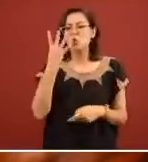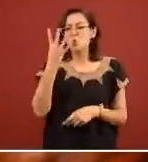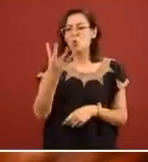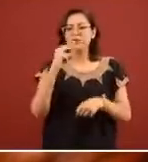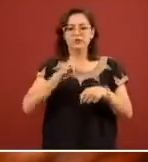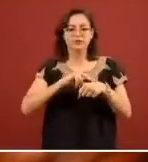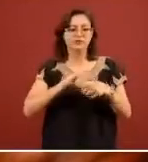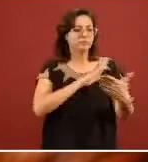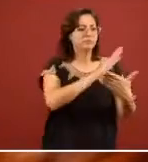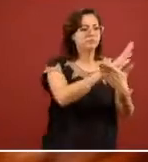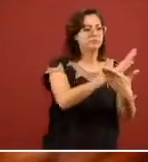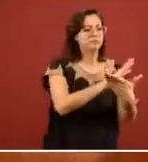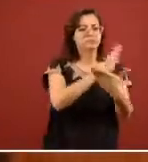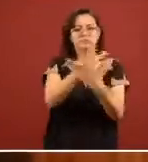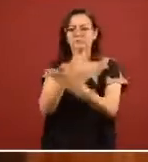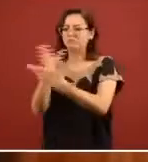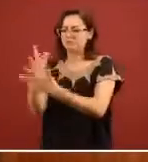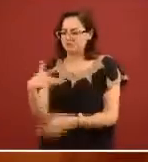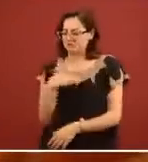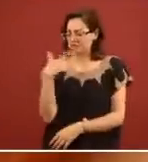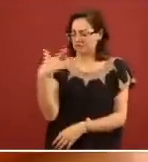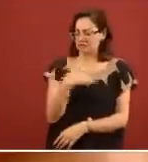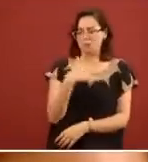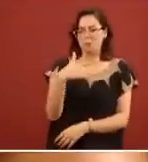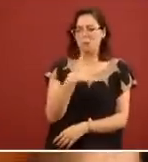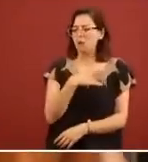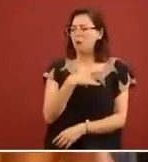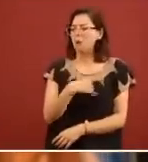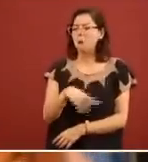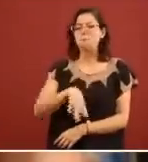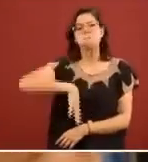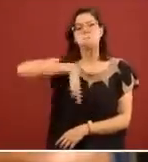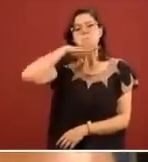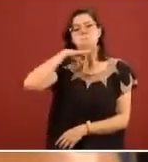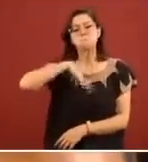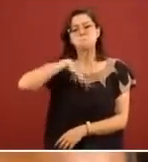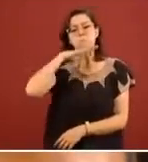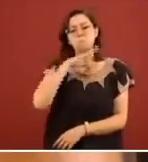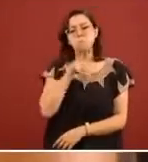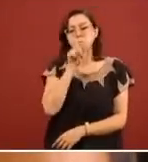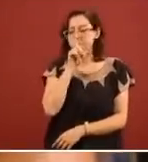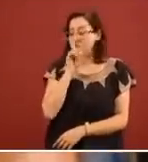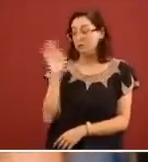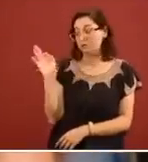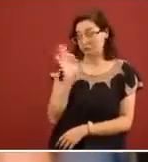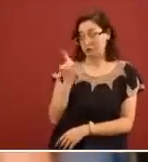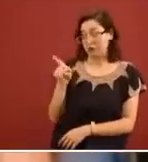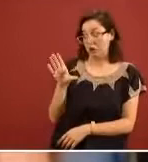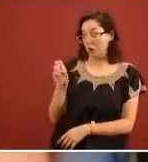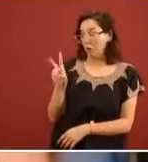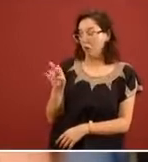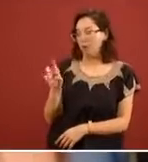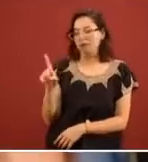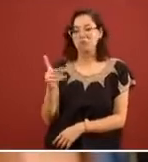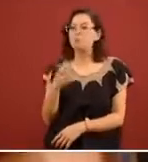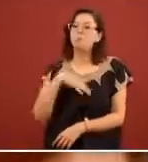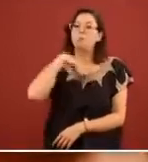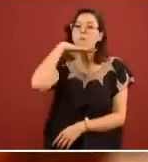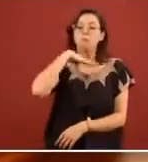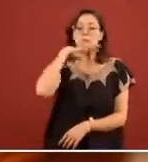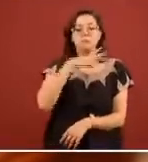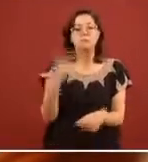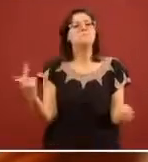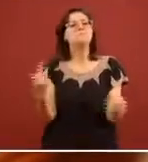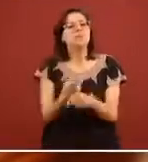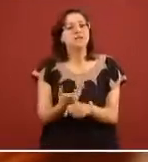doctores con los síntomas de COVID y no fueron alertados, o su médico no les dijo, usted puede ser paciente COVID. ¿Qué está pasando con los